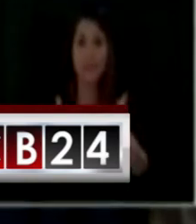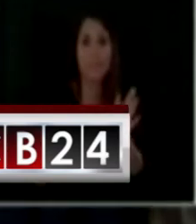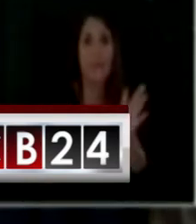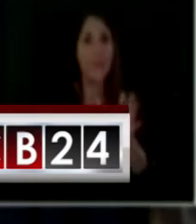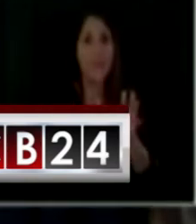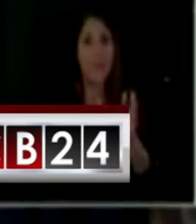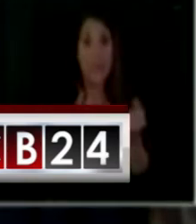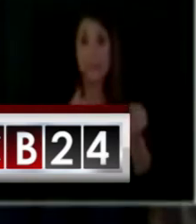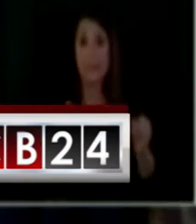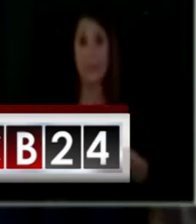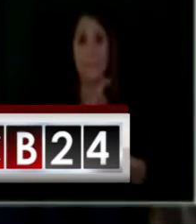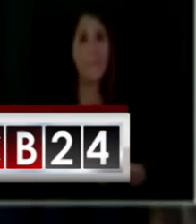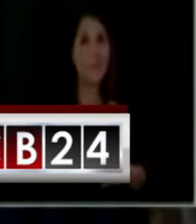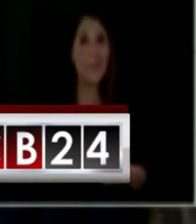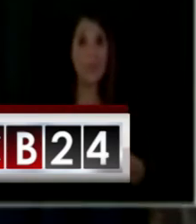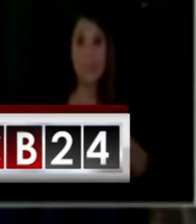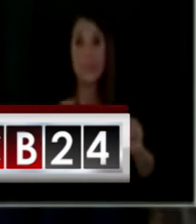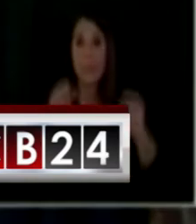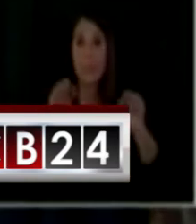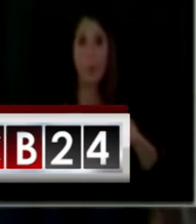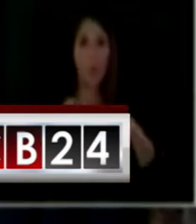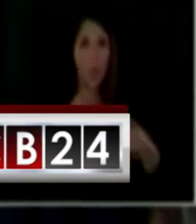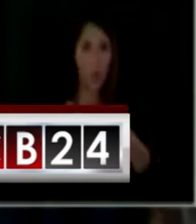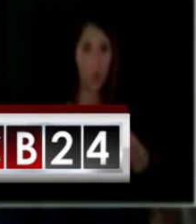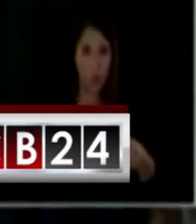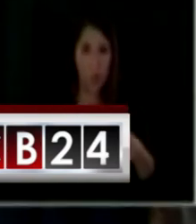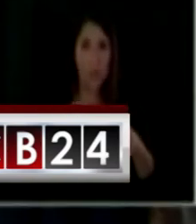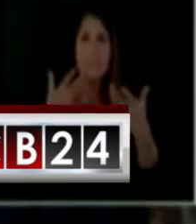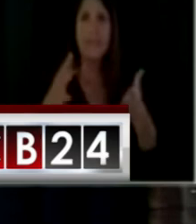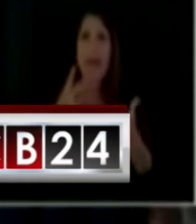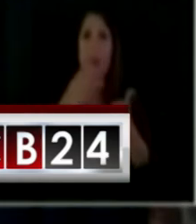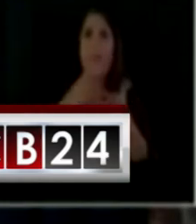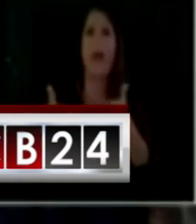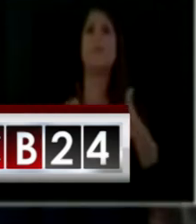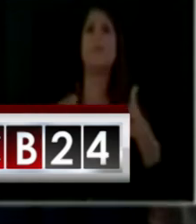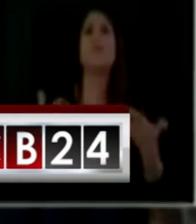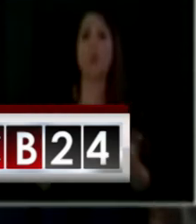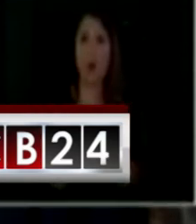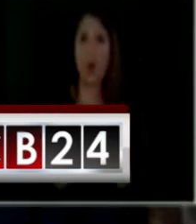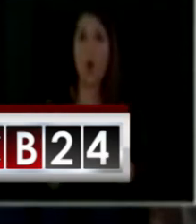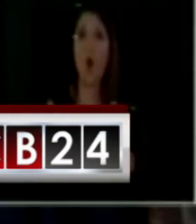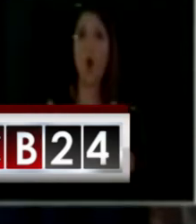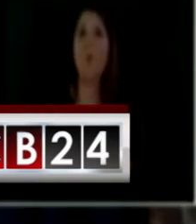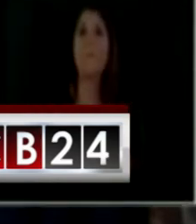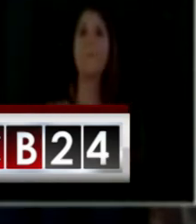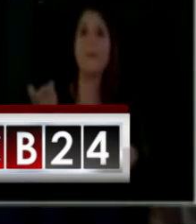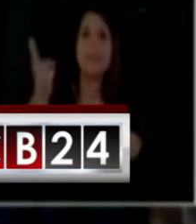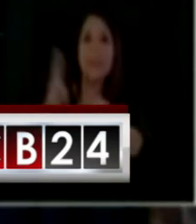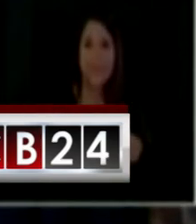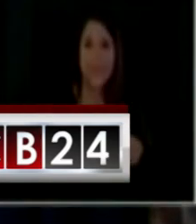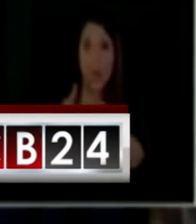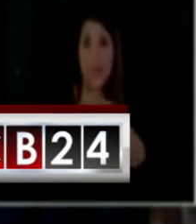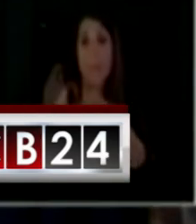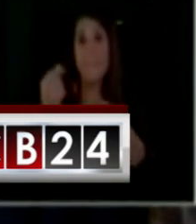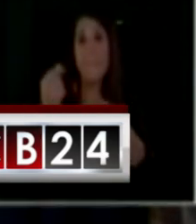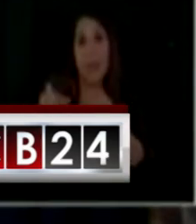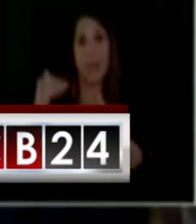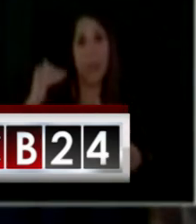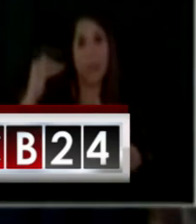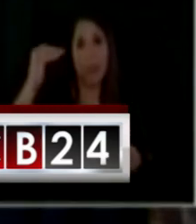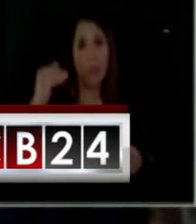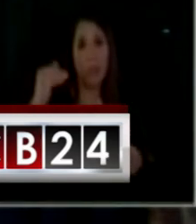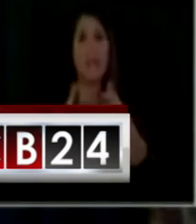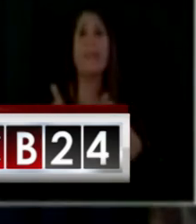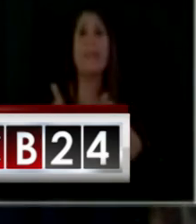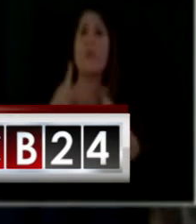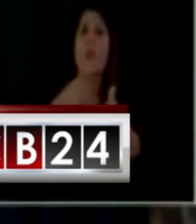y sin poderla controlar. La pagamos con tasas de interés y costos de producción en al alza. Y la pagamos en especial